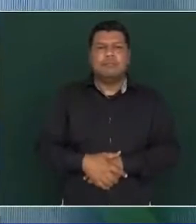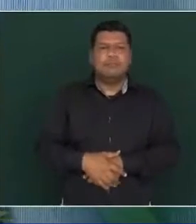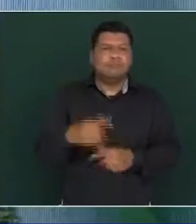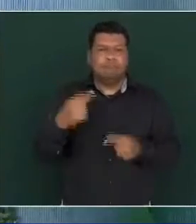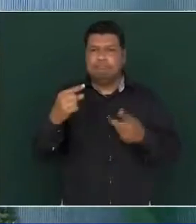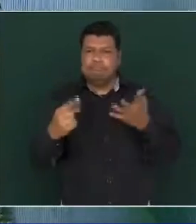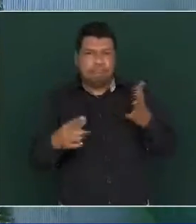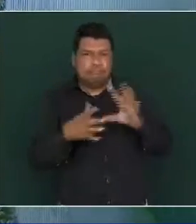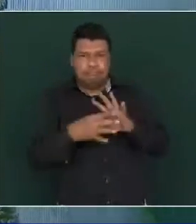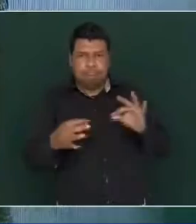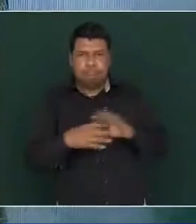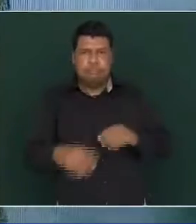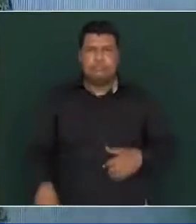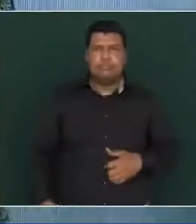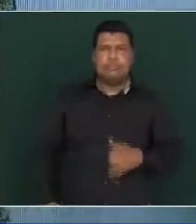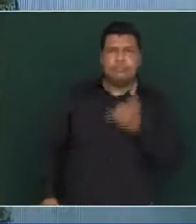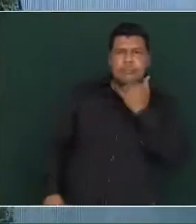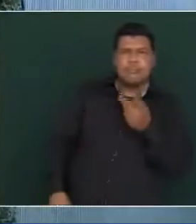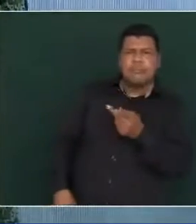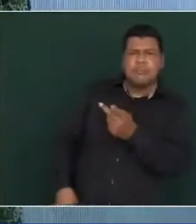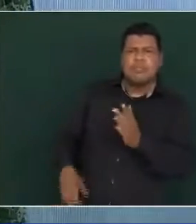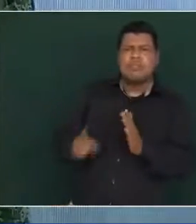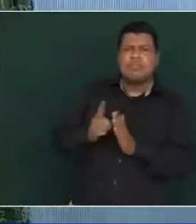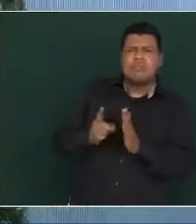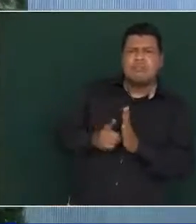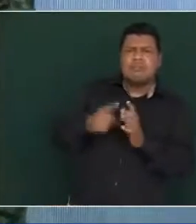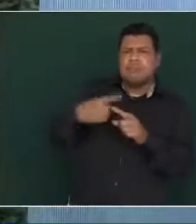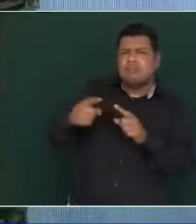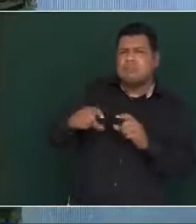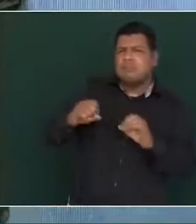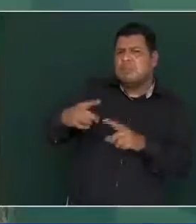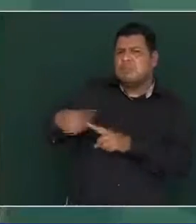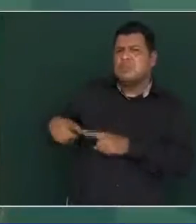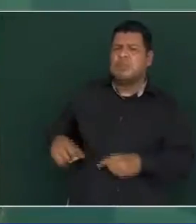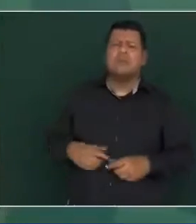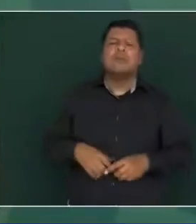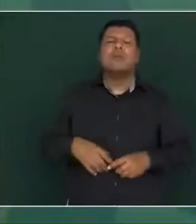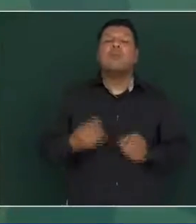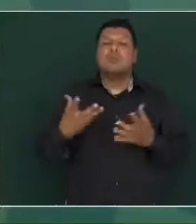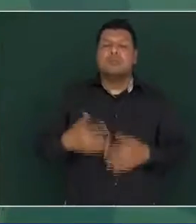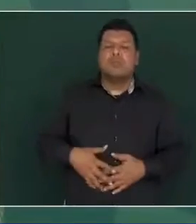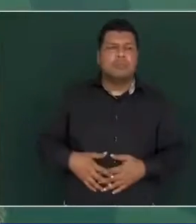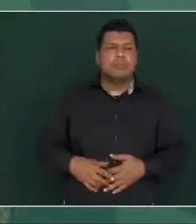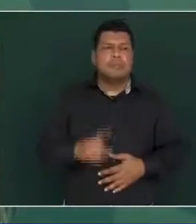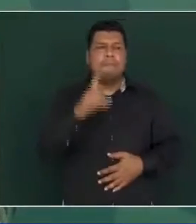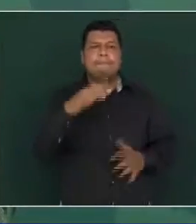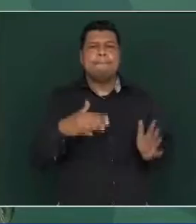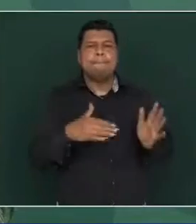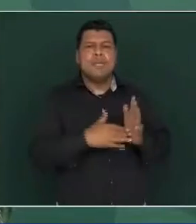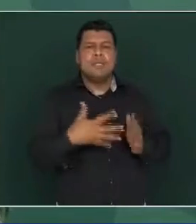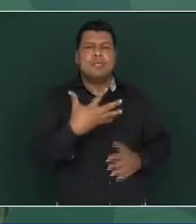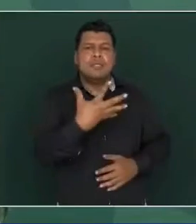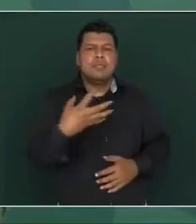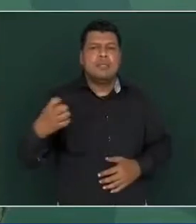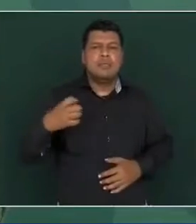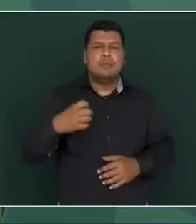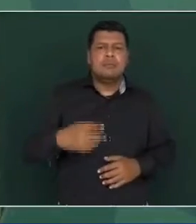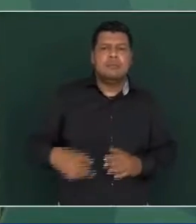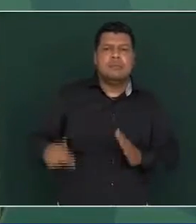Eso es lo que. ¿Cuántos departamentos hicieron? Son 1,500 departamentos que se hicieron